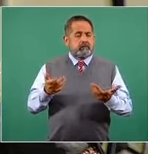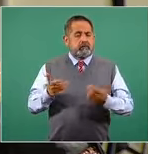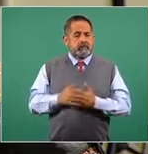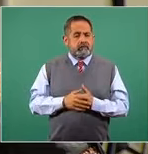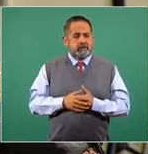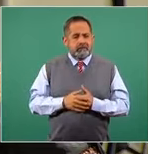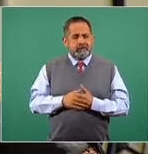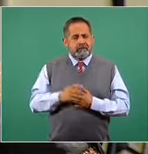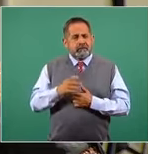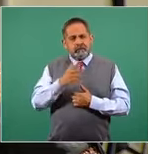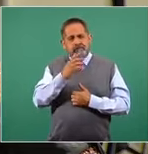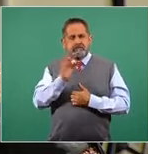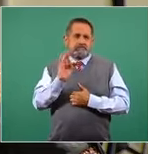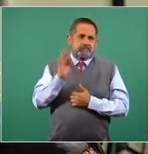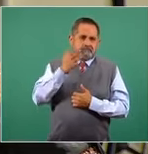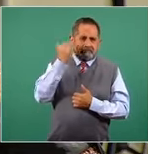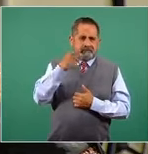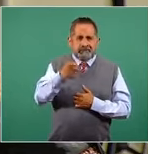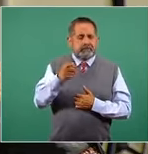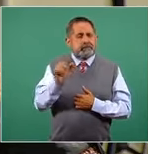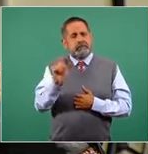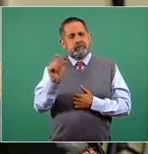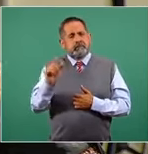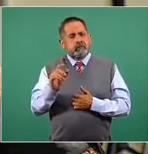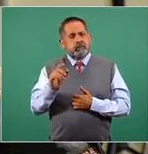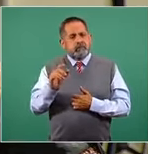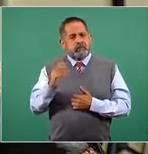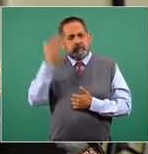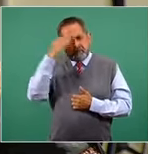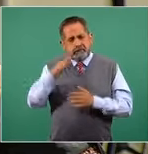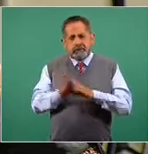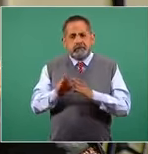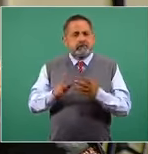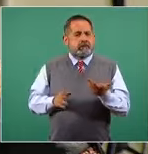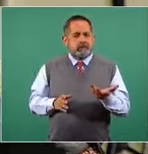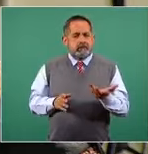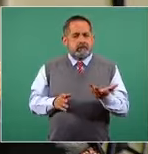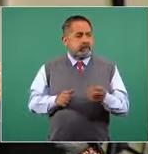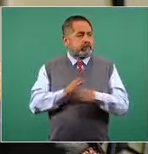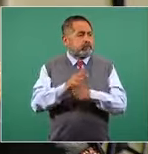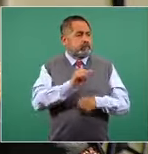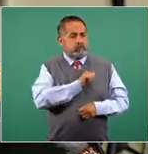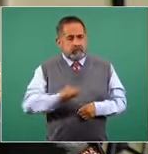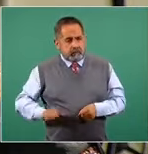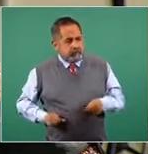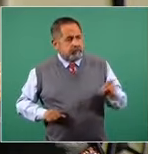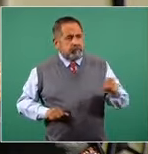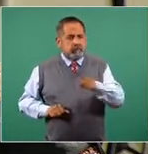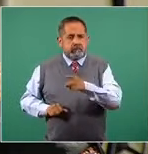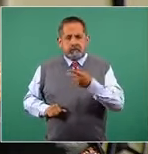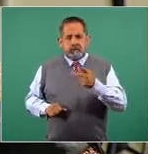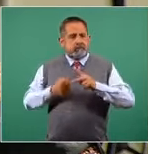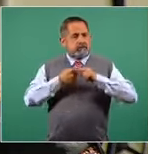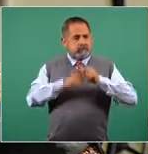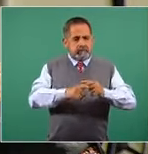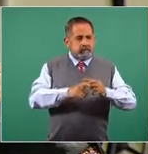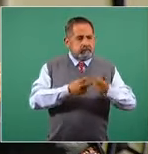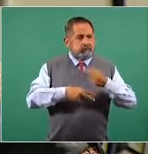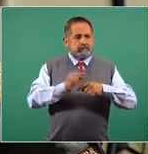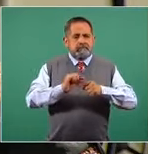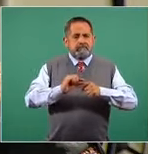no sé si ustedes ya, bueno, ¿en qué momento podremos saber en qué alcaldías se está empezando a dar este